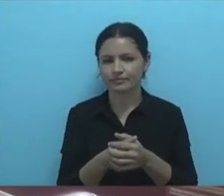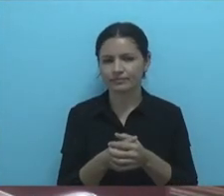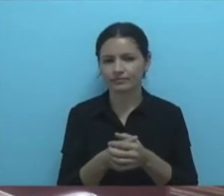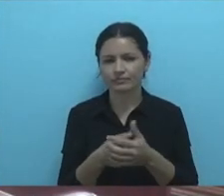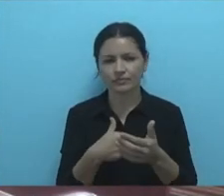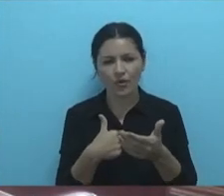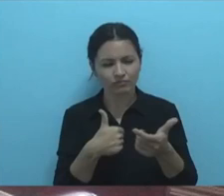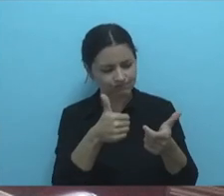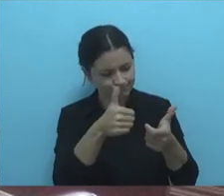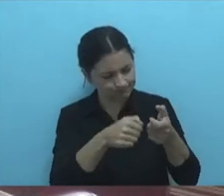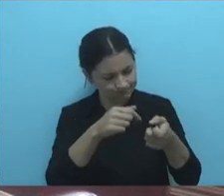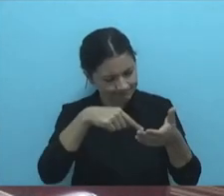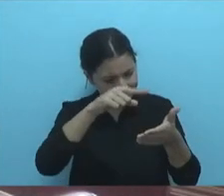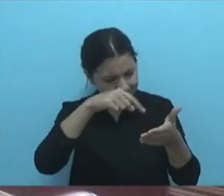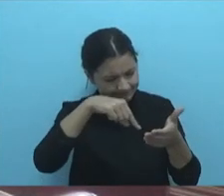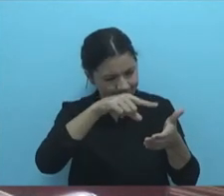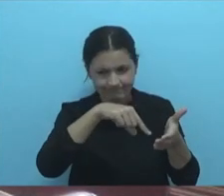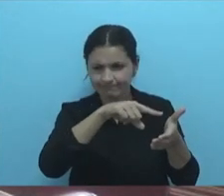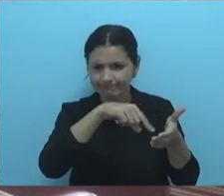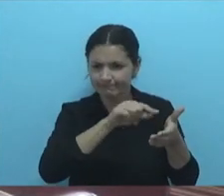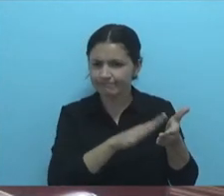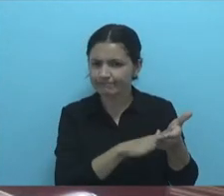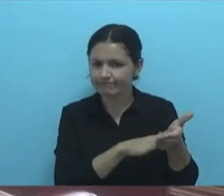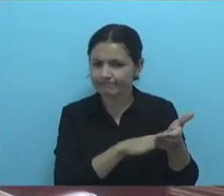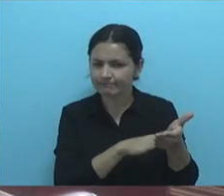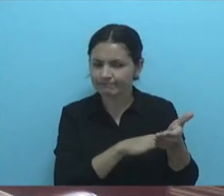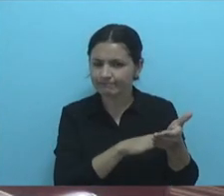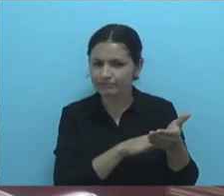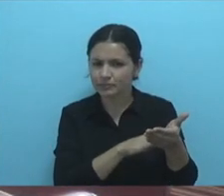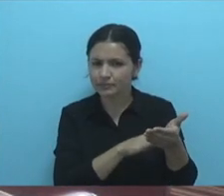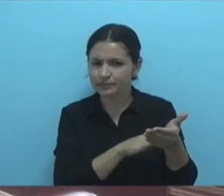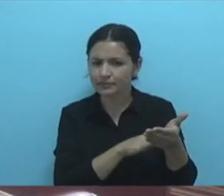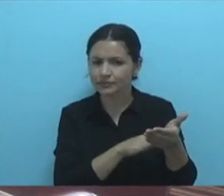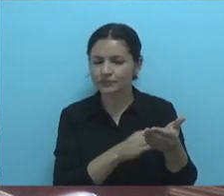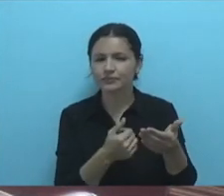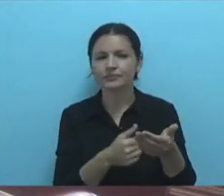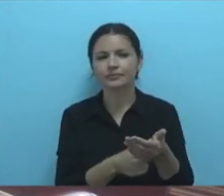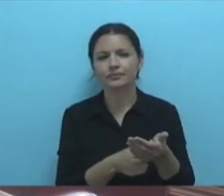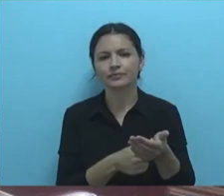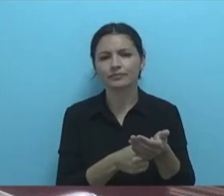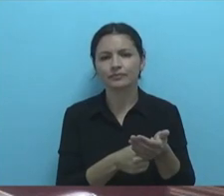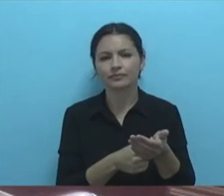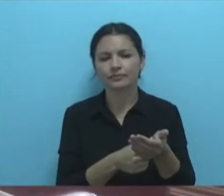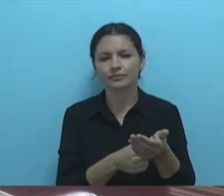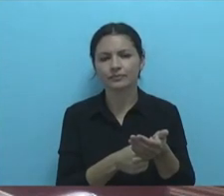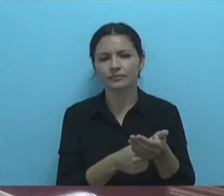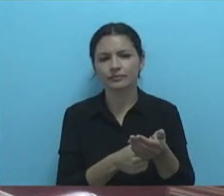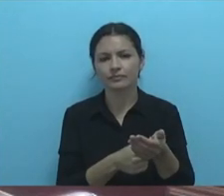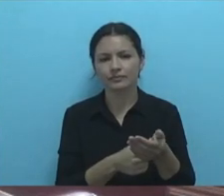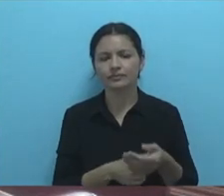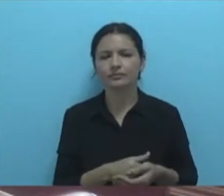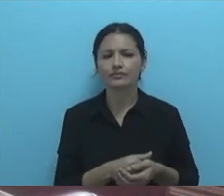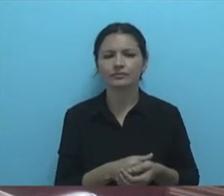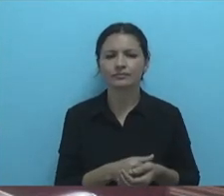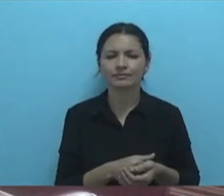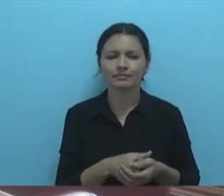yo buscaba es muy sustancioso pero Explica cómo es la pirámide de que él se explica